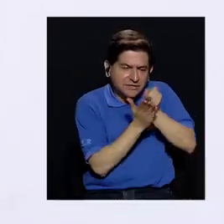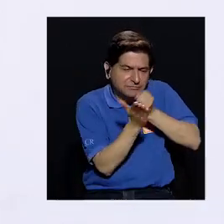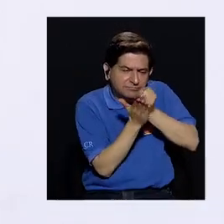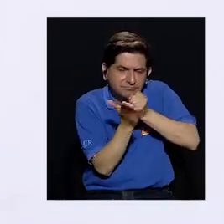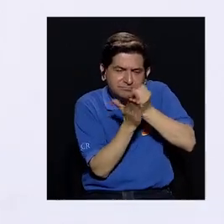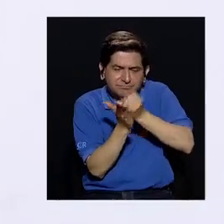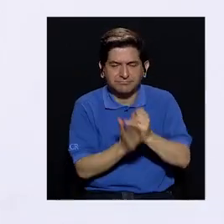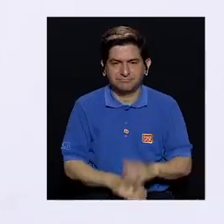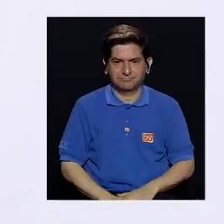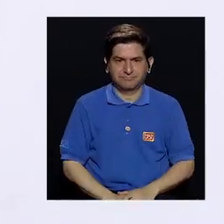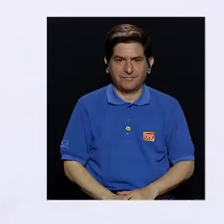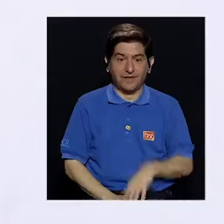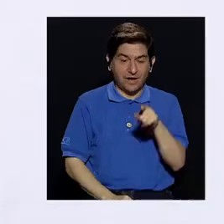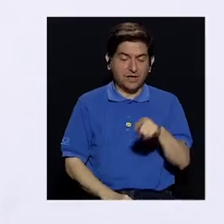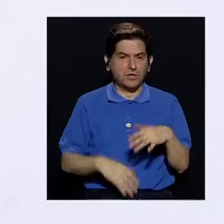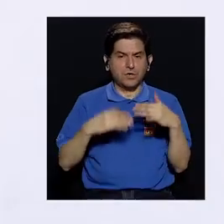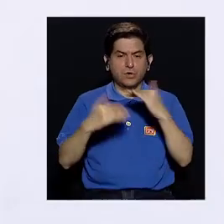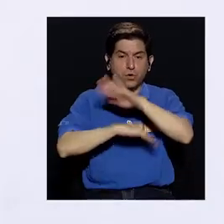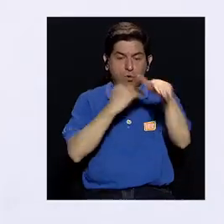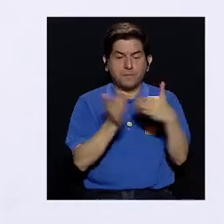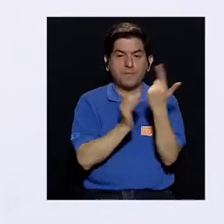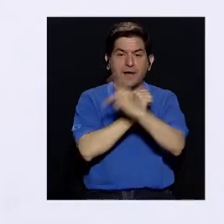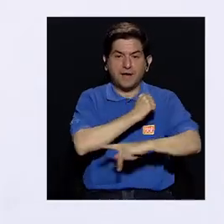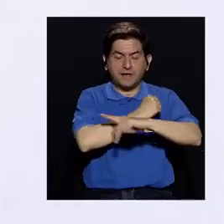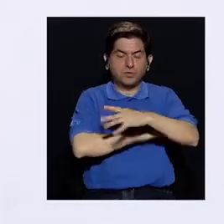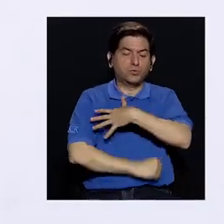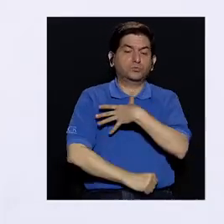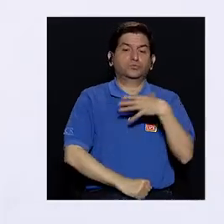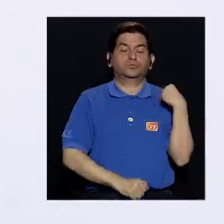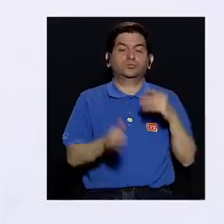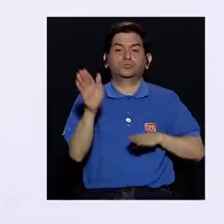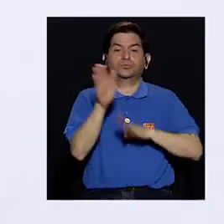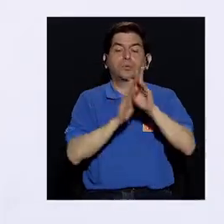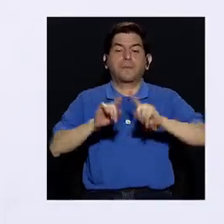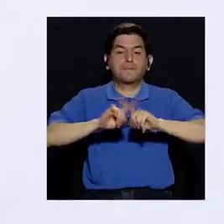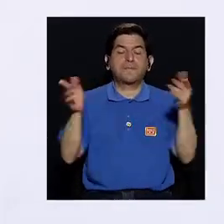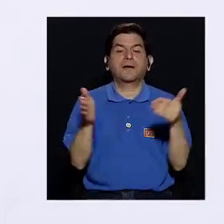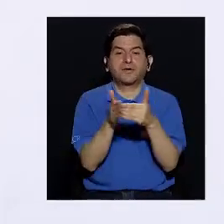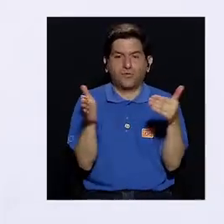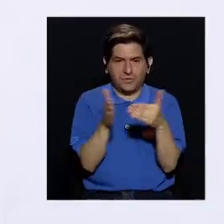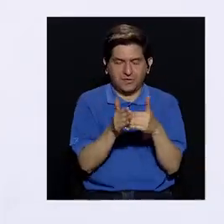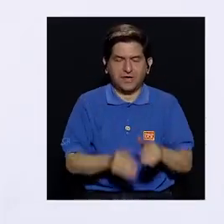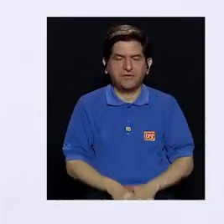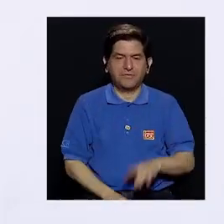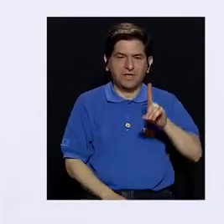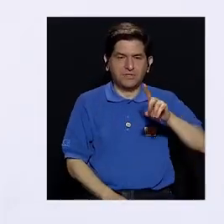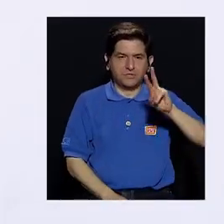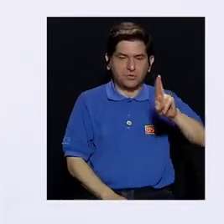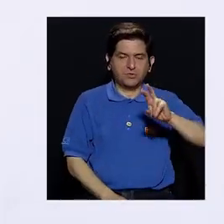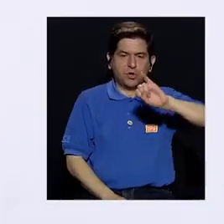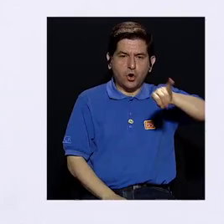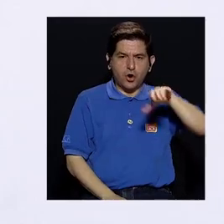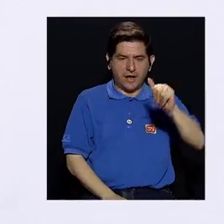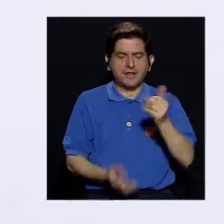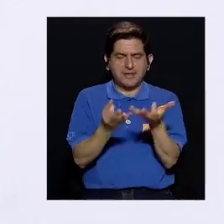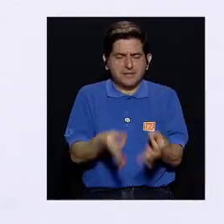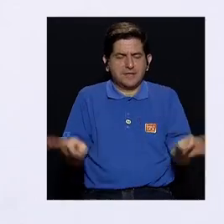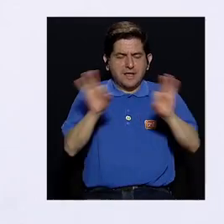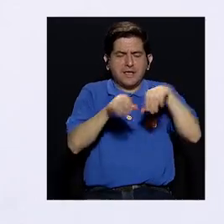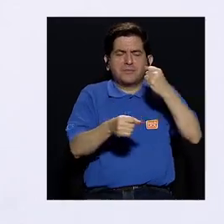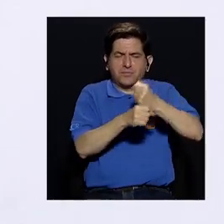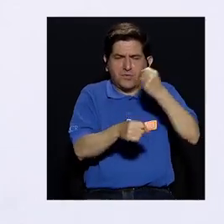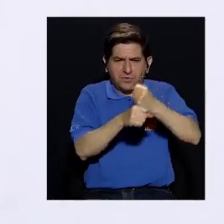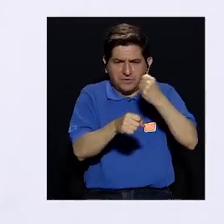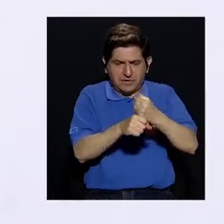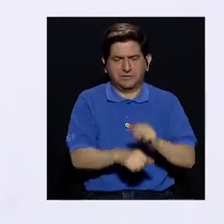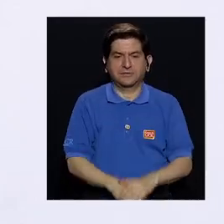de la indagación ha sido en todos los países nos ha gustado desarrollarla pero nuevamente el doctor allende a tener un empeño muy importante